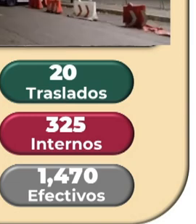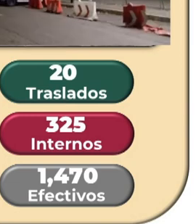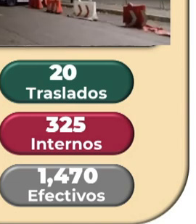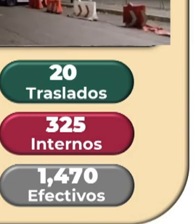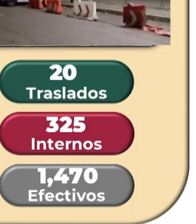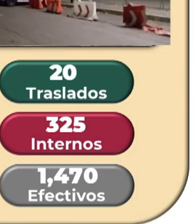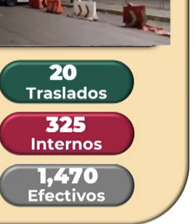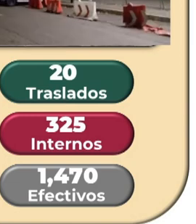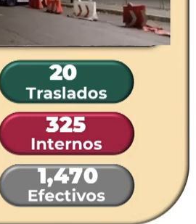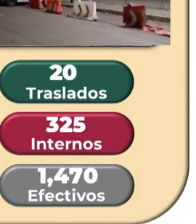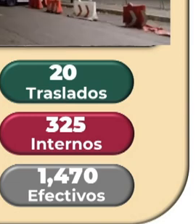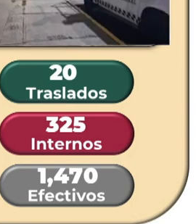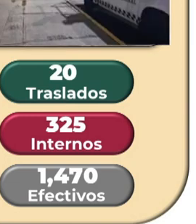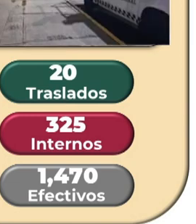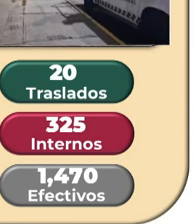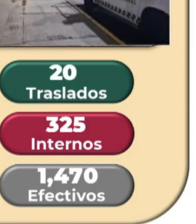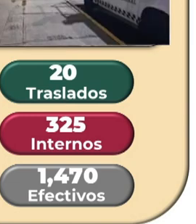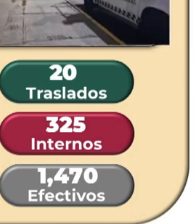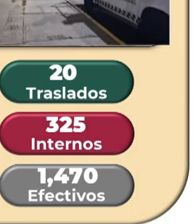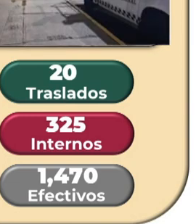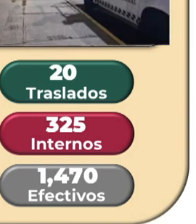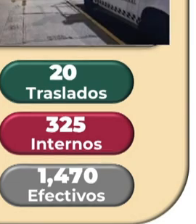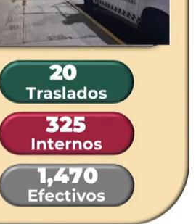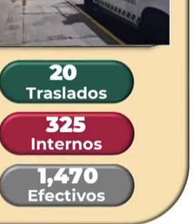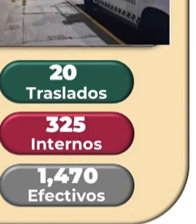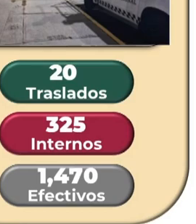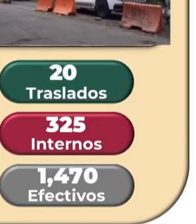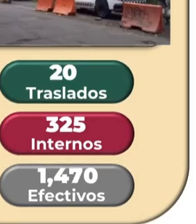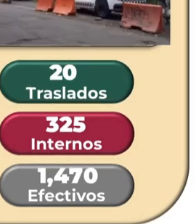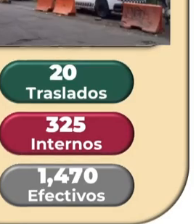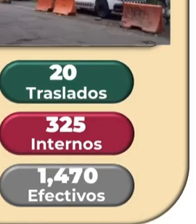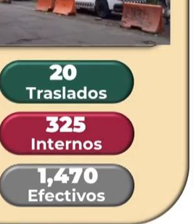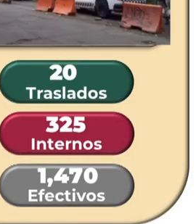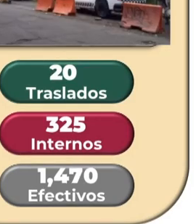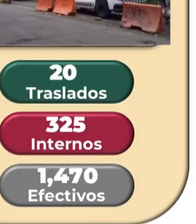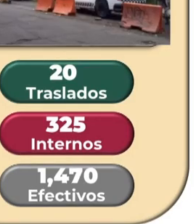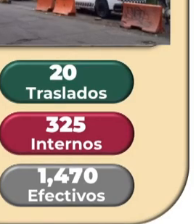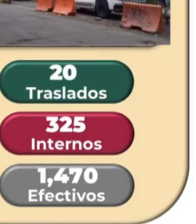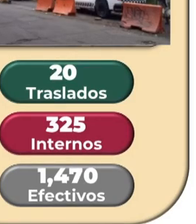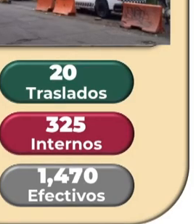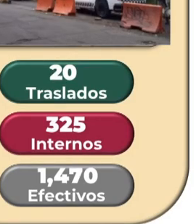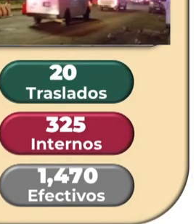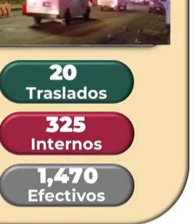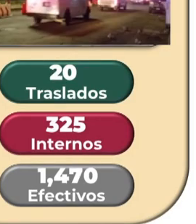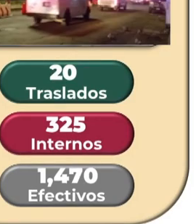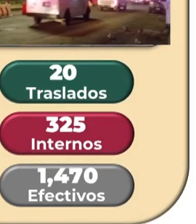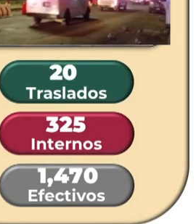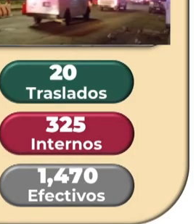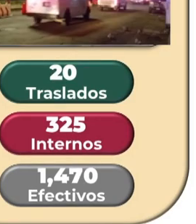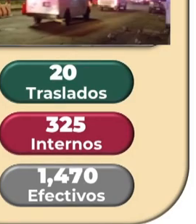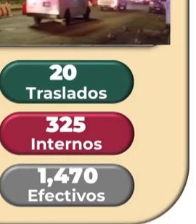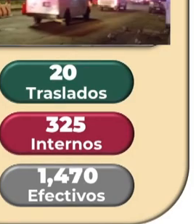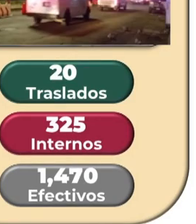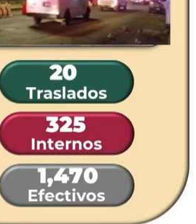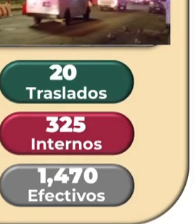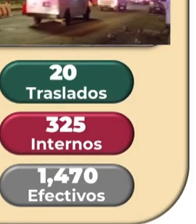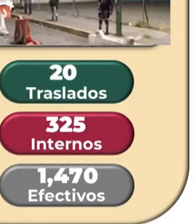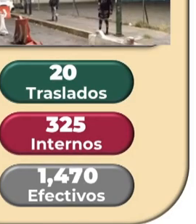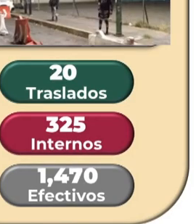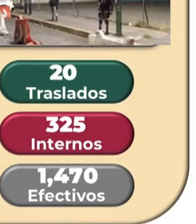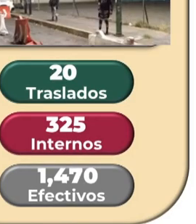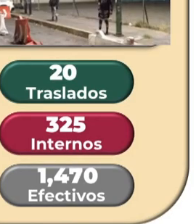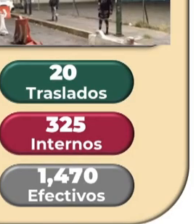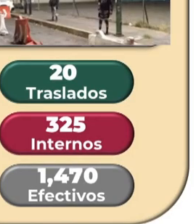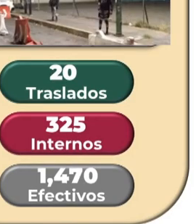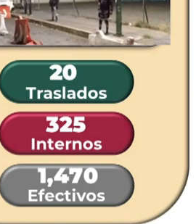efectivos y 5 binomios canófilos. Igualmente, apoyo a la Secretaría de Agricultura y Desarrollo Rural